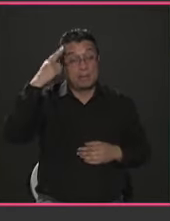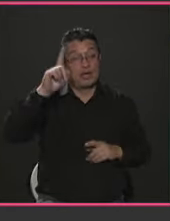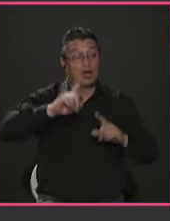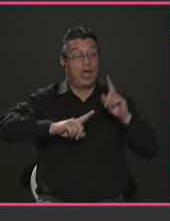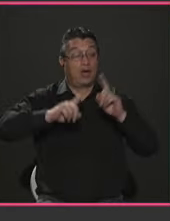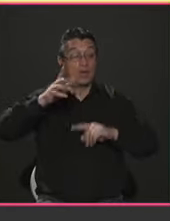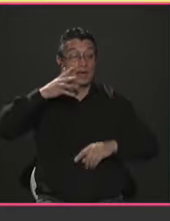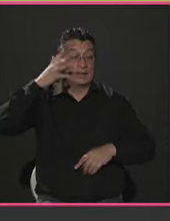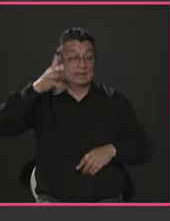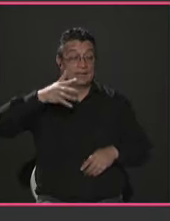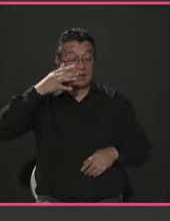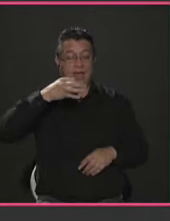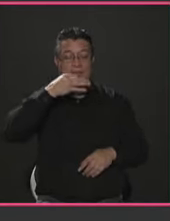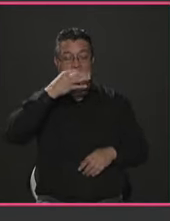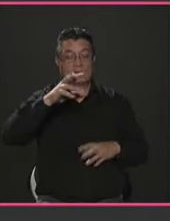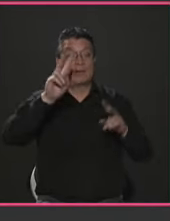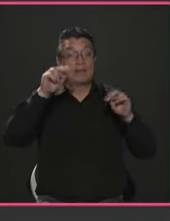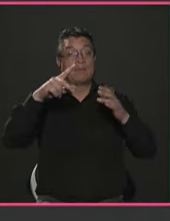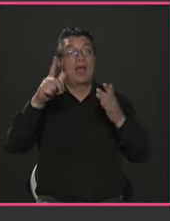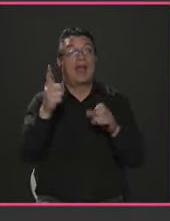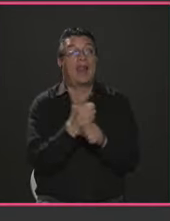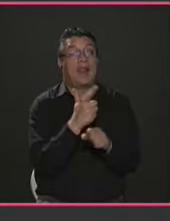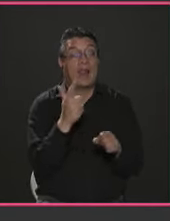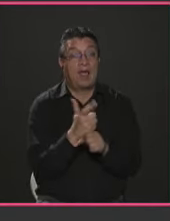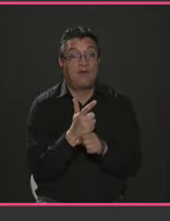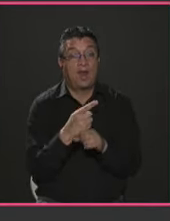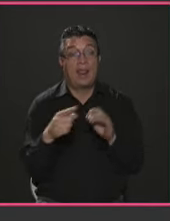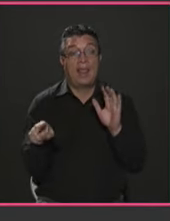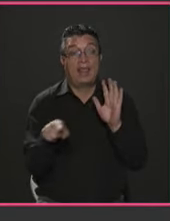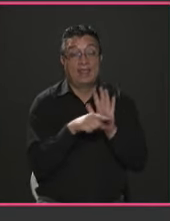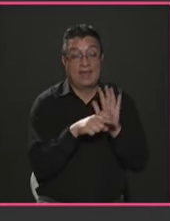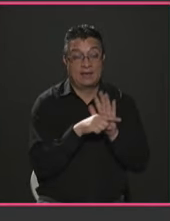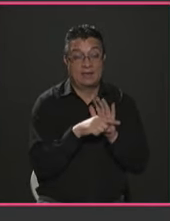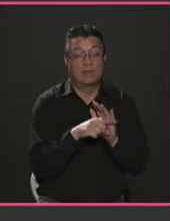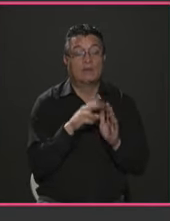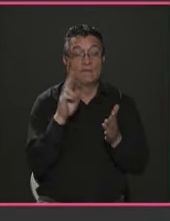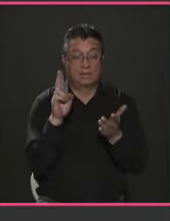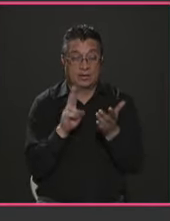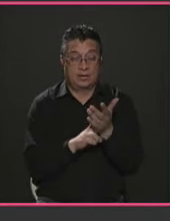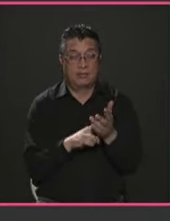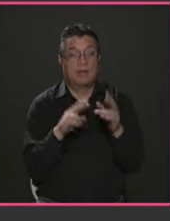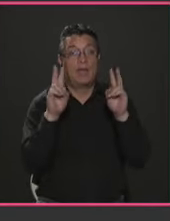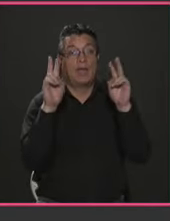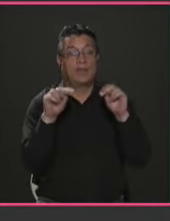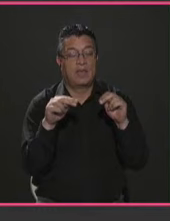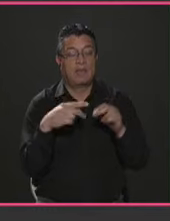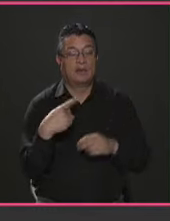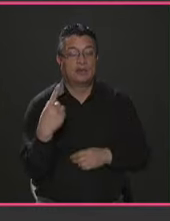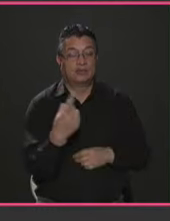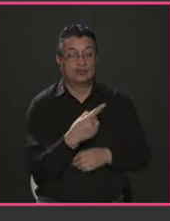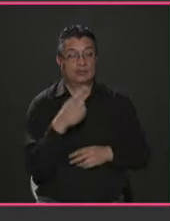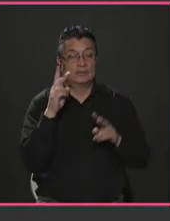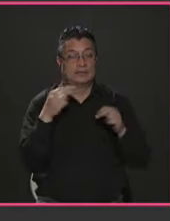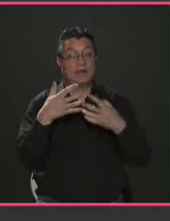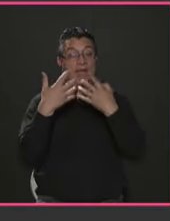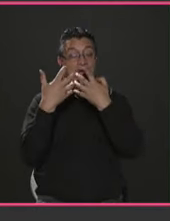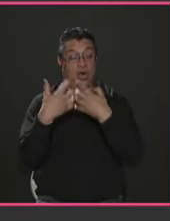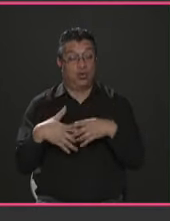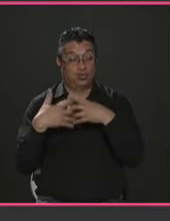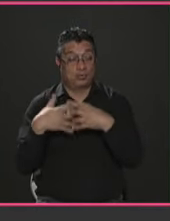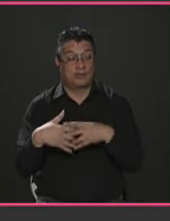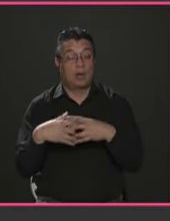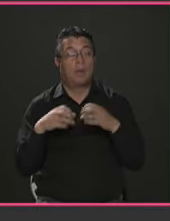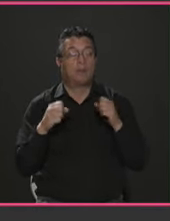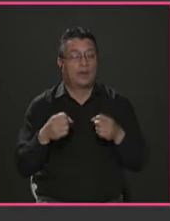día han hablado de la aspectos laborales yo no voy a hablar de los aspectos laborales negativos porque efectivamente tenemos temas que como efecto la automatización de esta herramienta